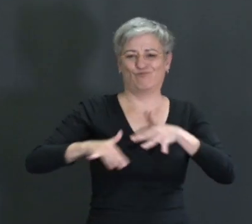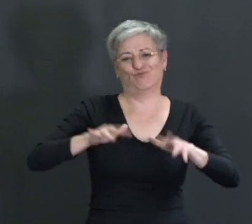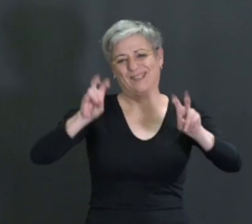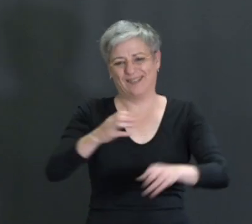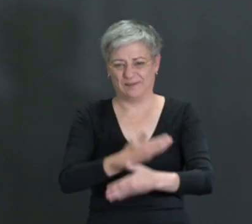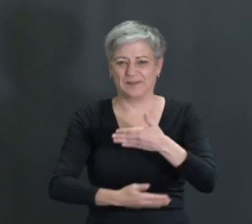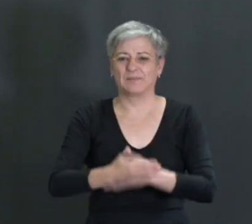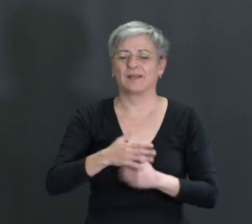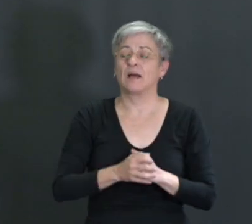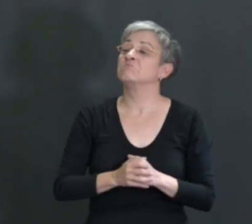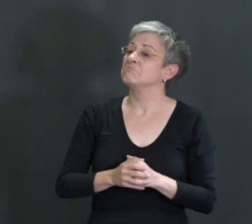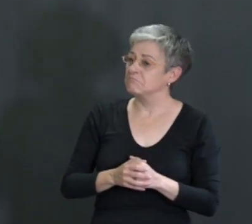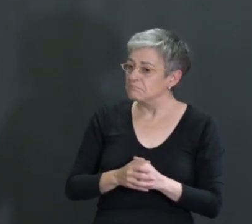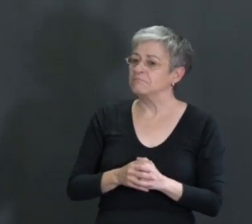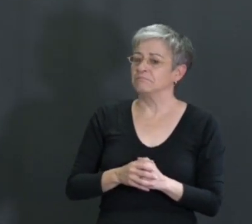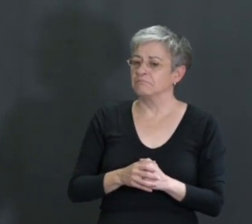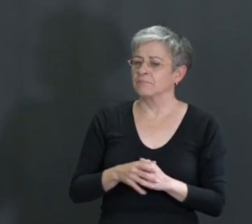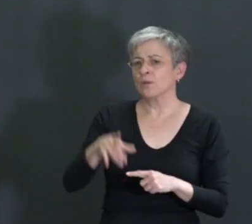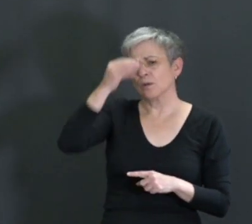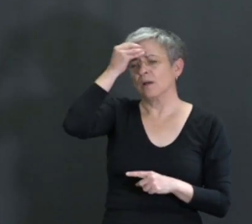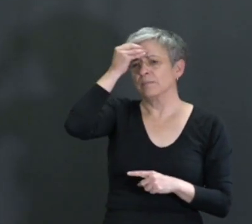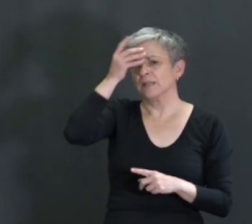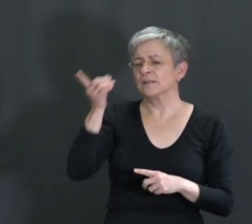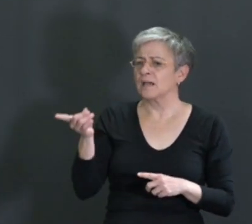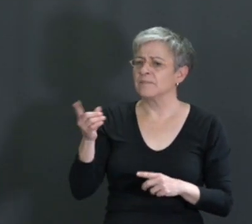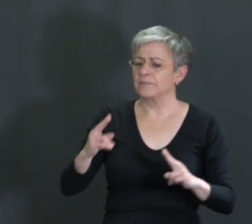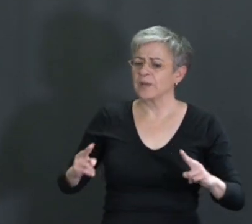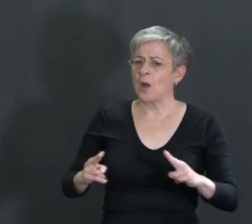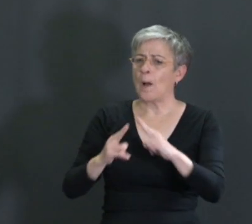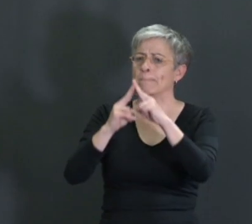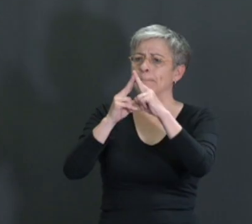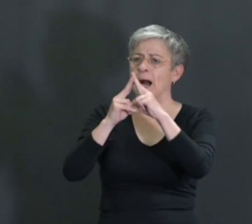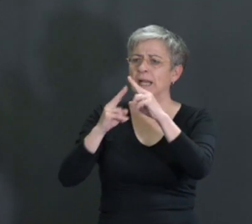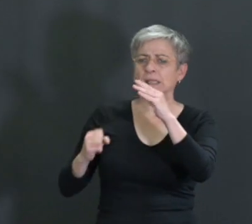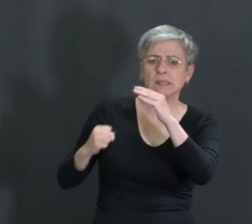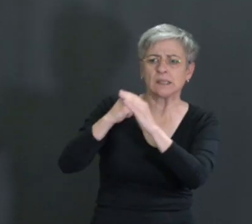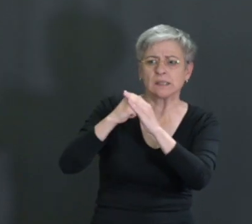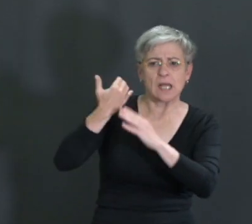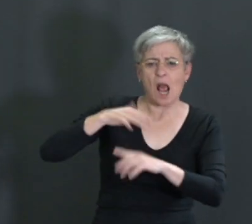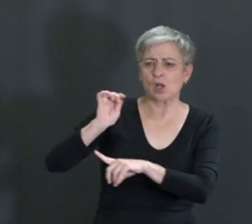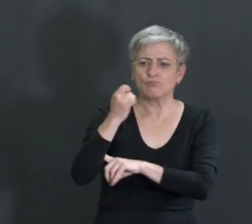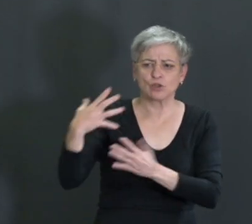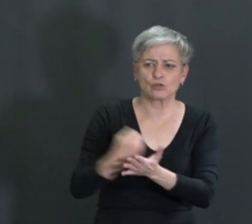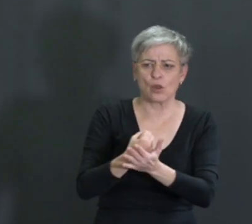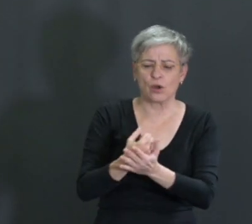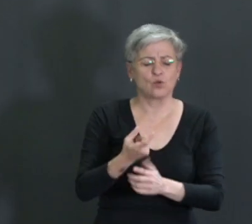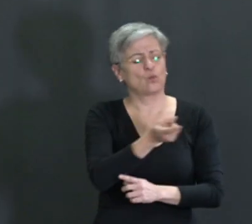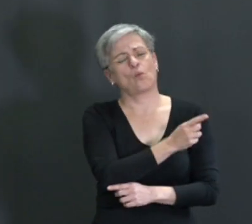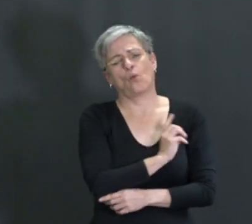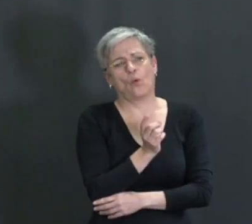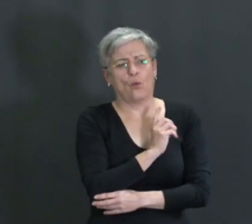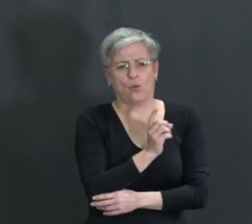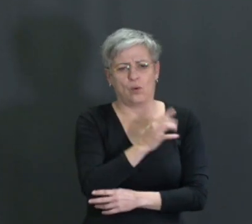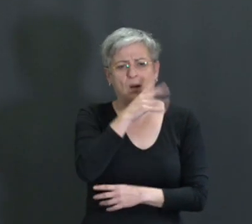Uh-huh. Entonces, ¿tú crees que París ha tocado techo? No. Se puede hacer